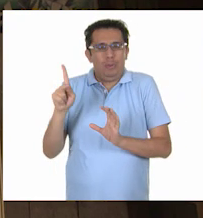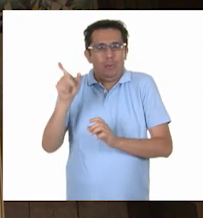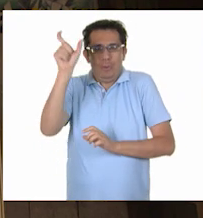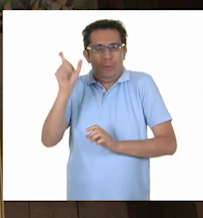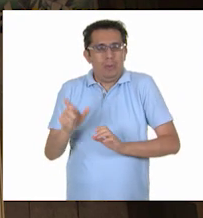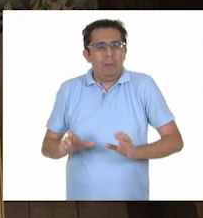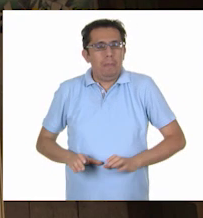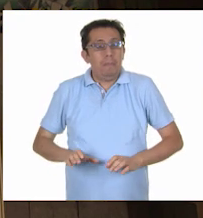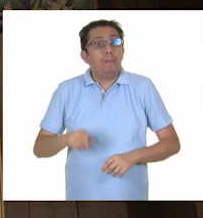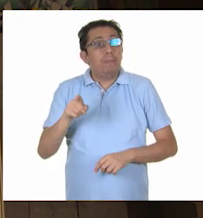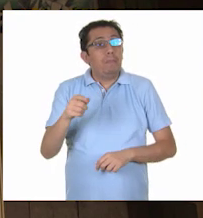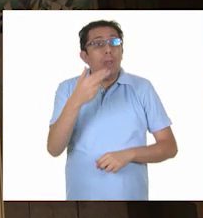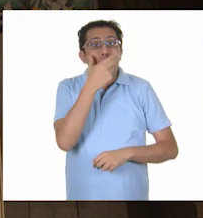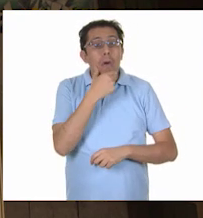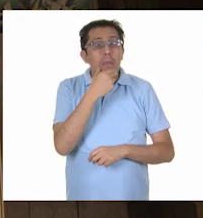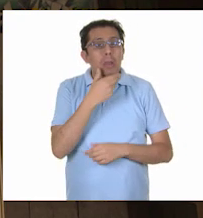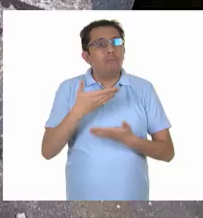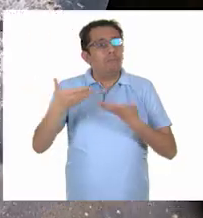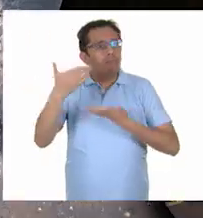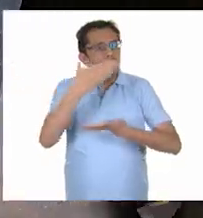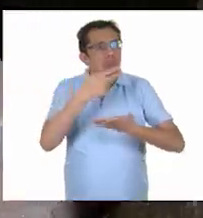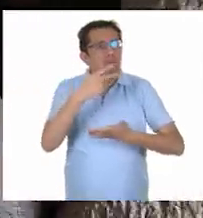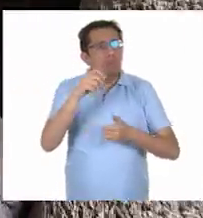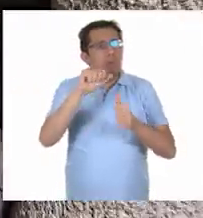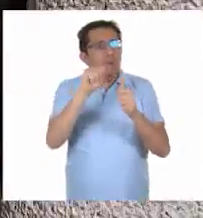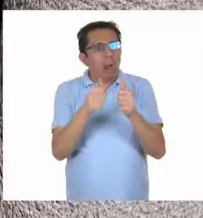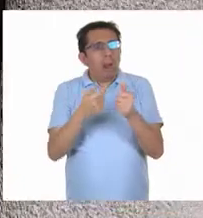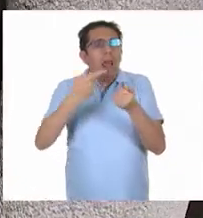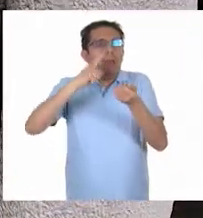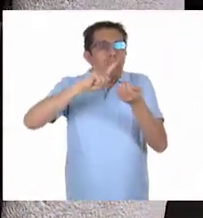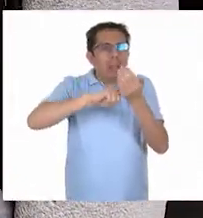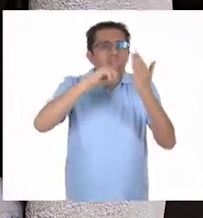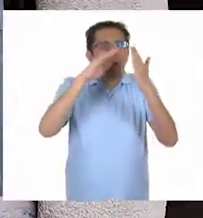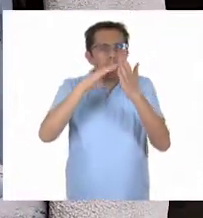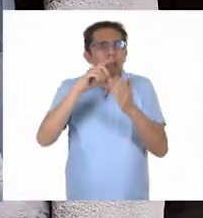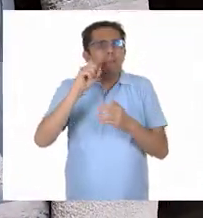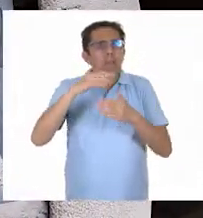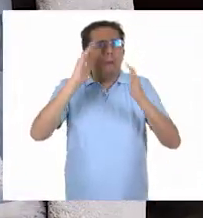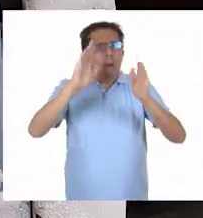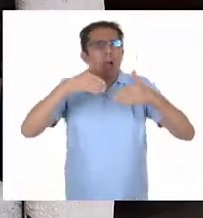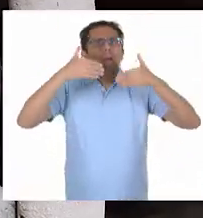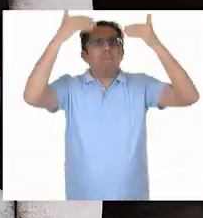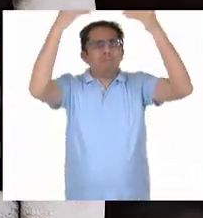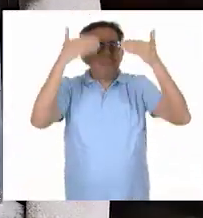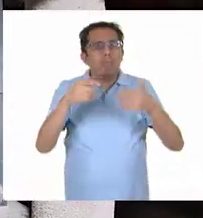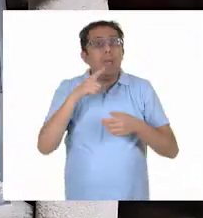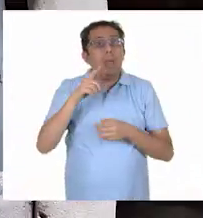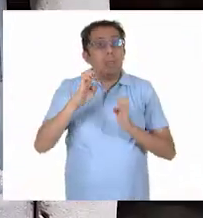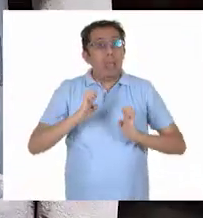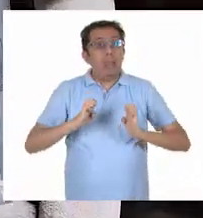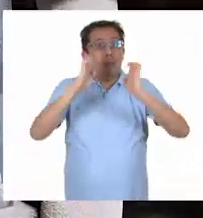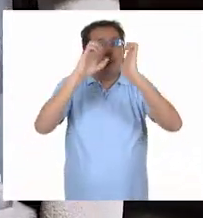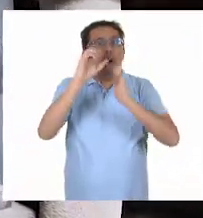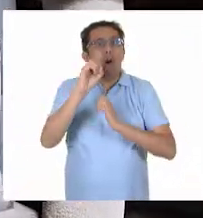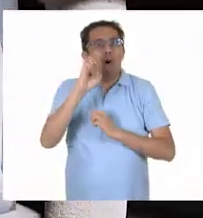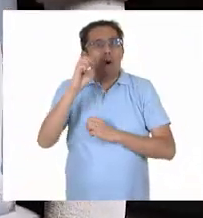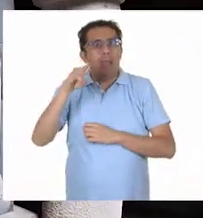Desiderio compartió su arte en fachadas e interiores, en el edificio de la Organización Editorial Mexicana